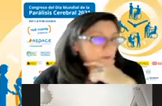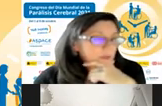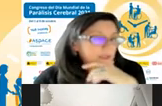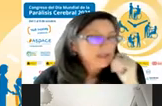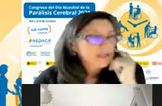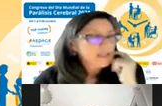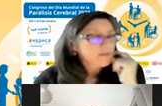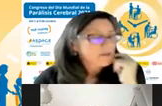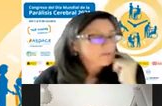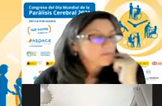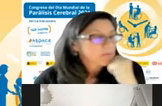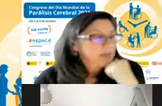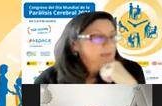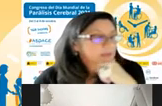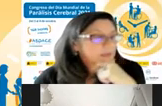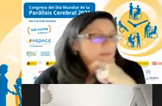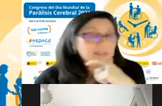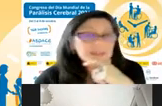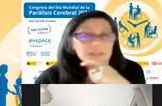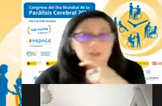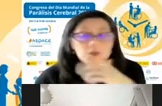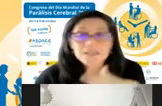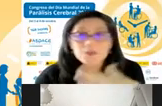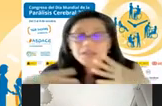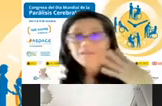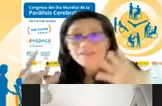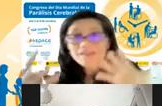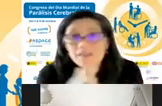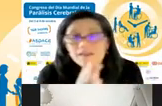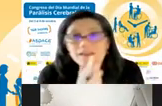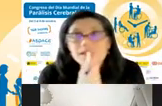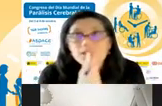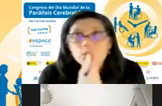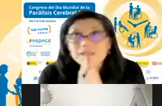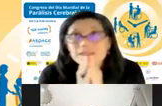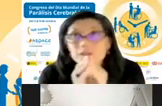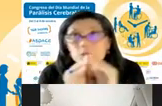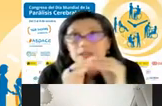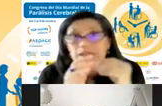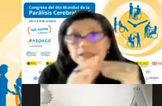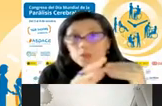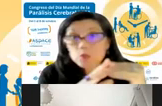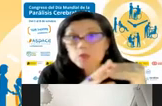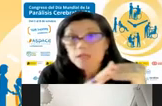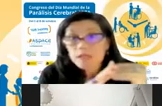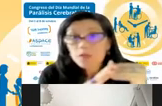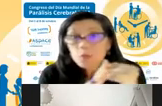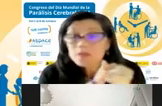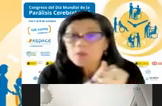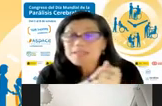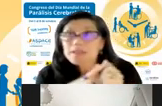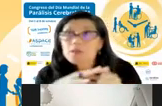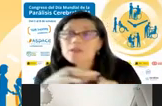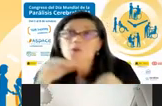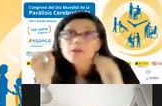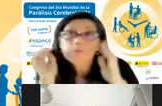tiempo libre. ¿Vale? Claramente los datos y la evidencia y toda una trayectoria de los estudios de género en cuanto